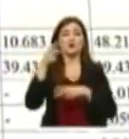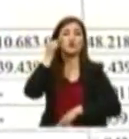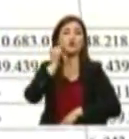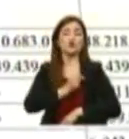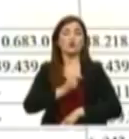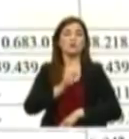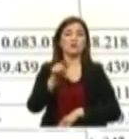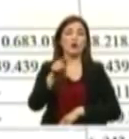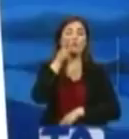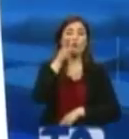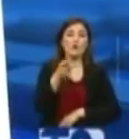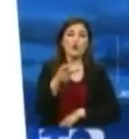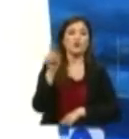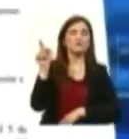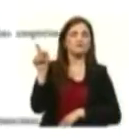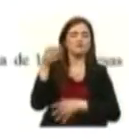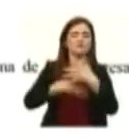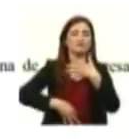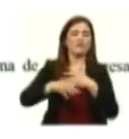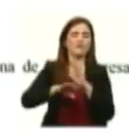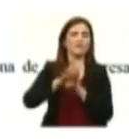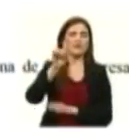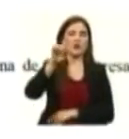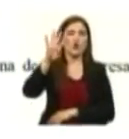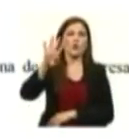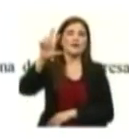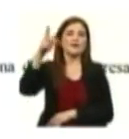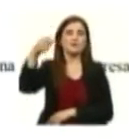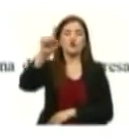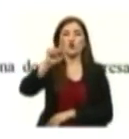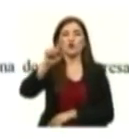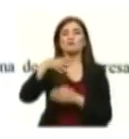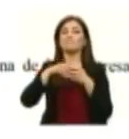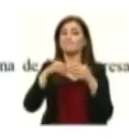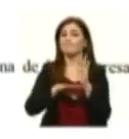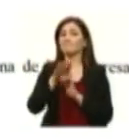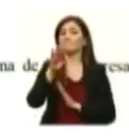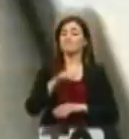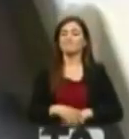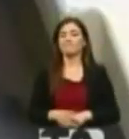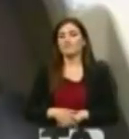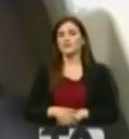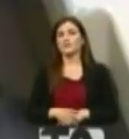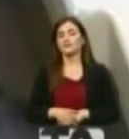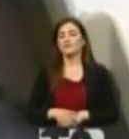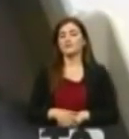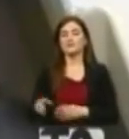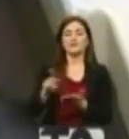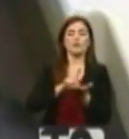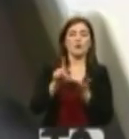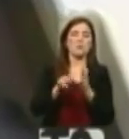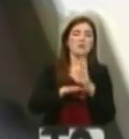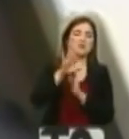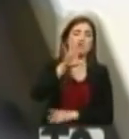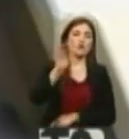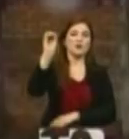estatal con el sector público y en total superan los 143 millones de dólares de los que se sabe. Se ha cancelado poco más